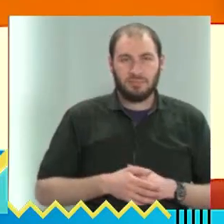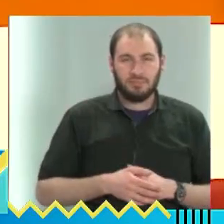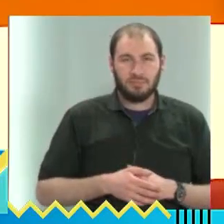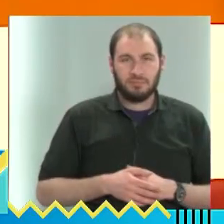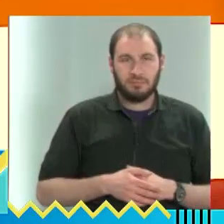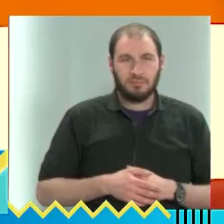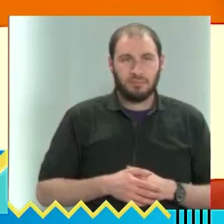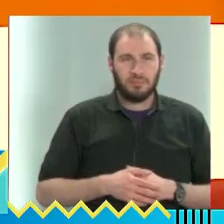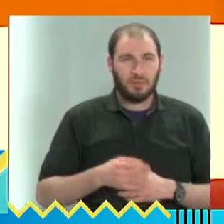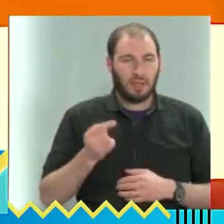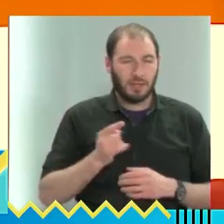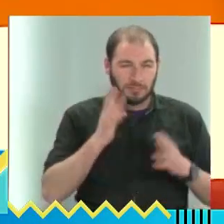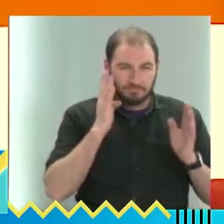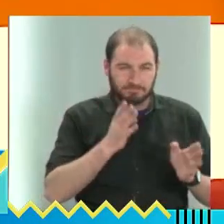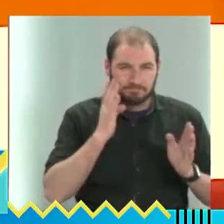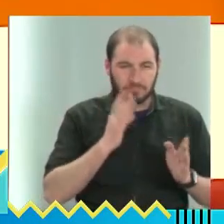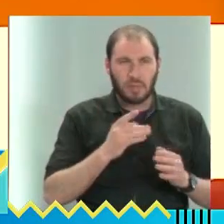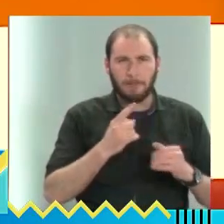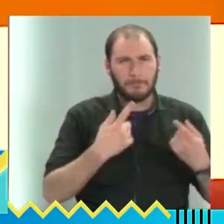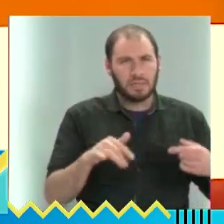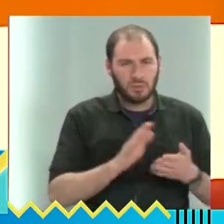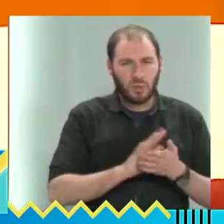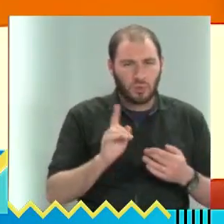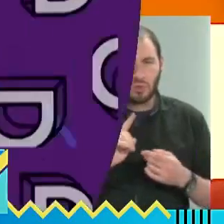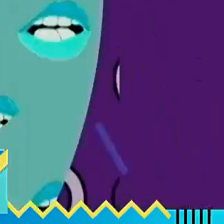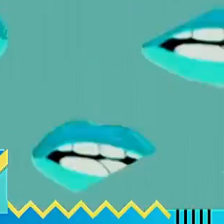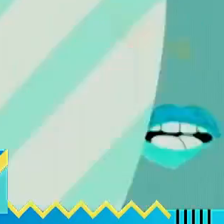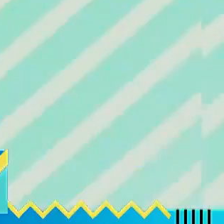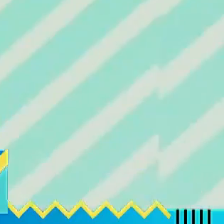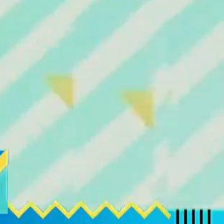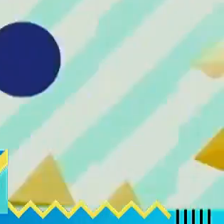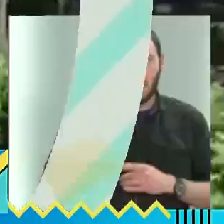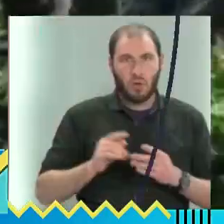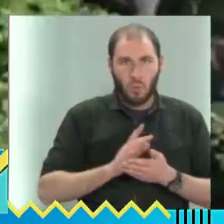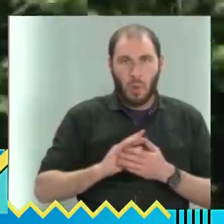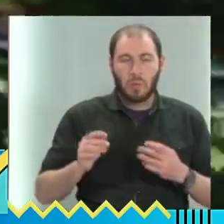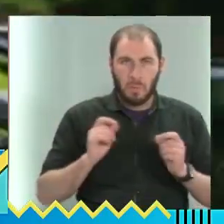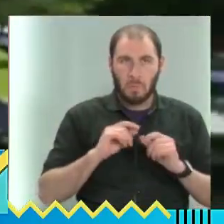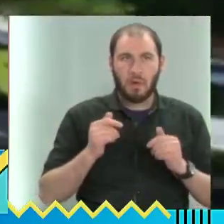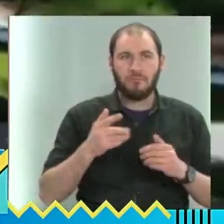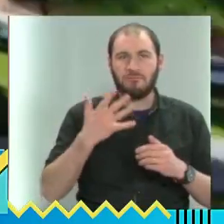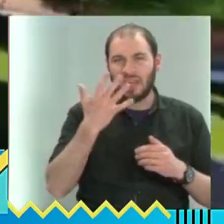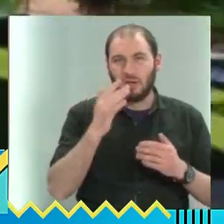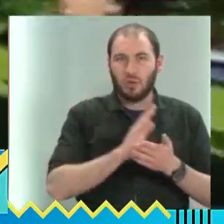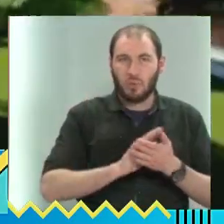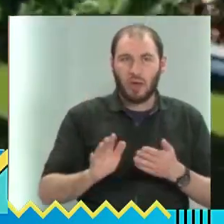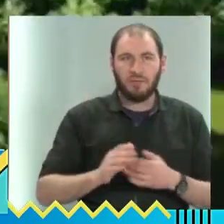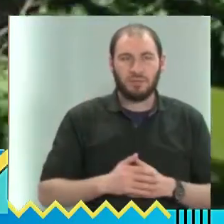no fijarnos tantos en nuevos materiales, que los hay y son fantásticos, claro. Nuevos vidrios,